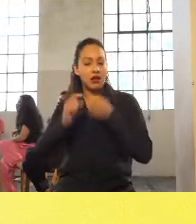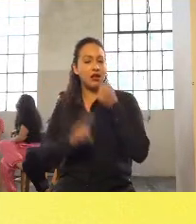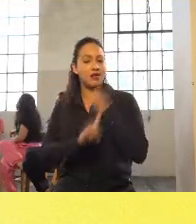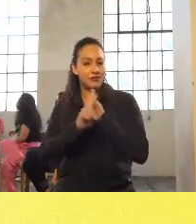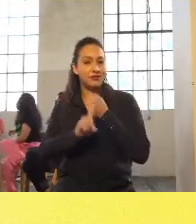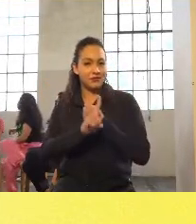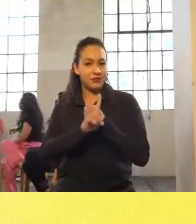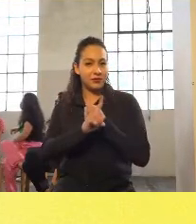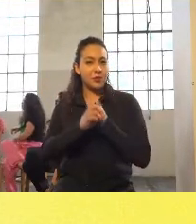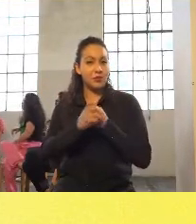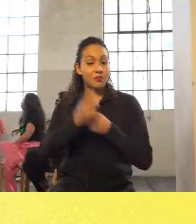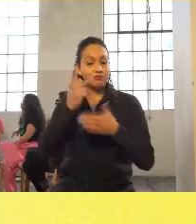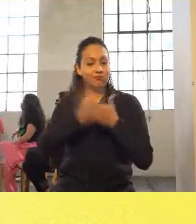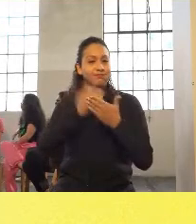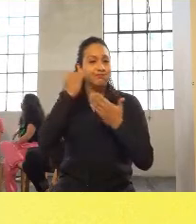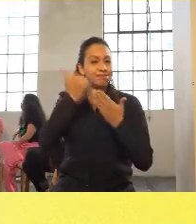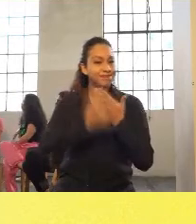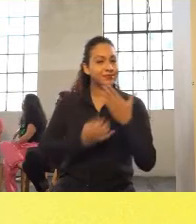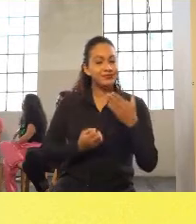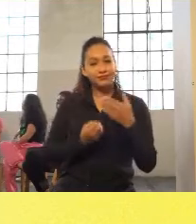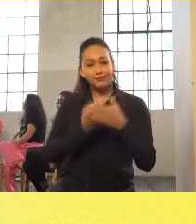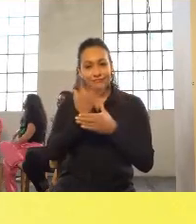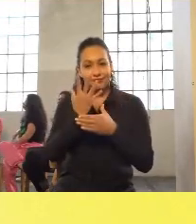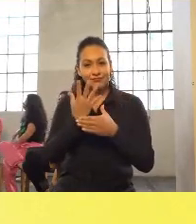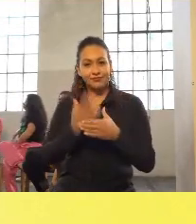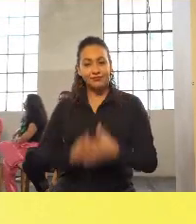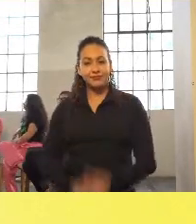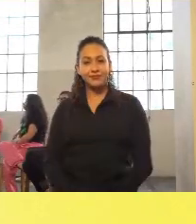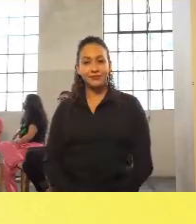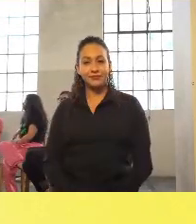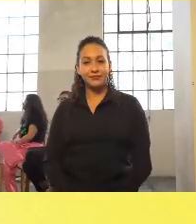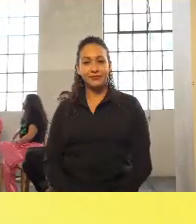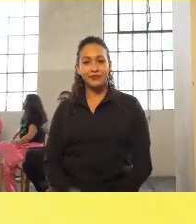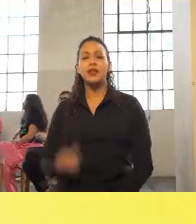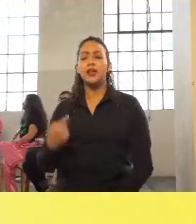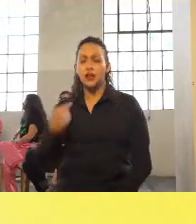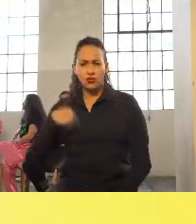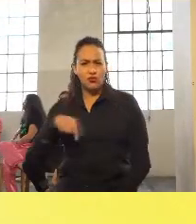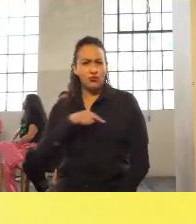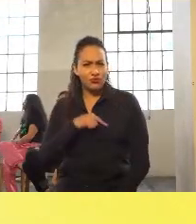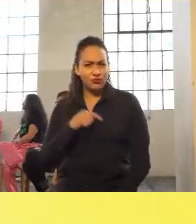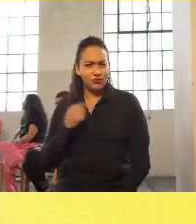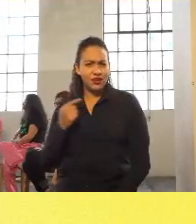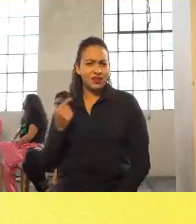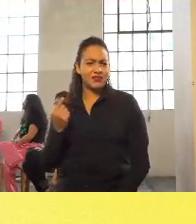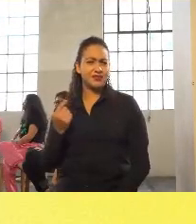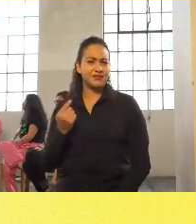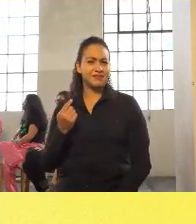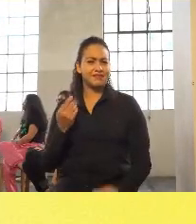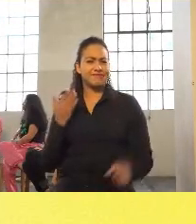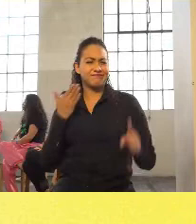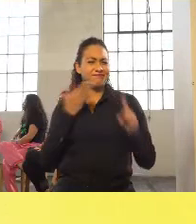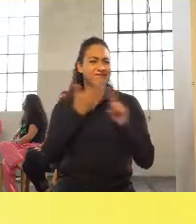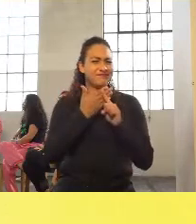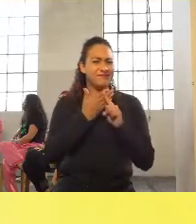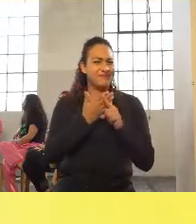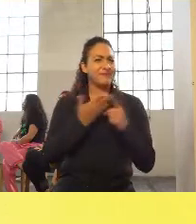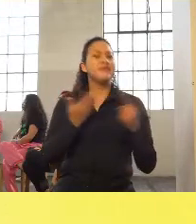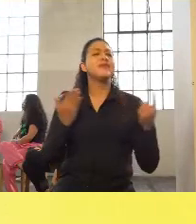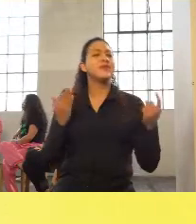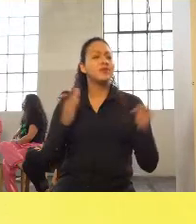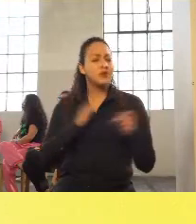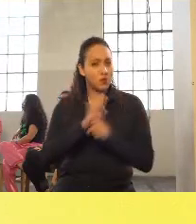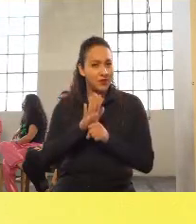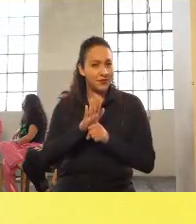Que ya tiene otro carácter, ahí es como, ok, queremos llevar una idea a la acción, pero